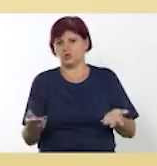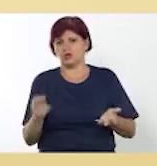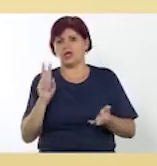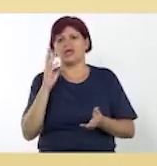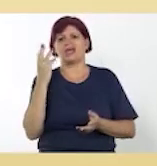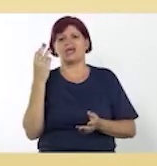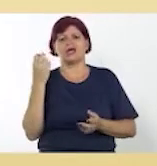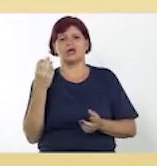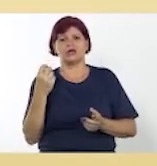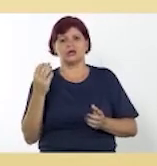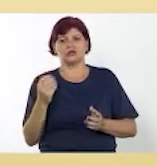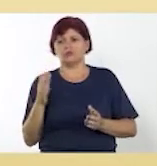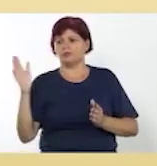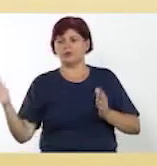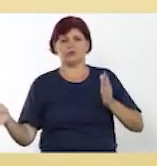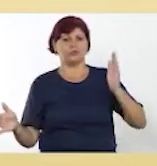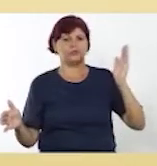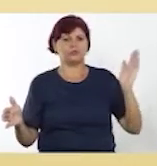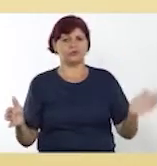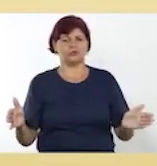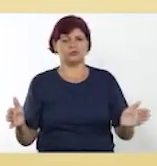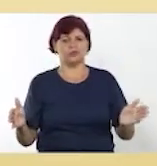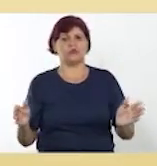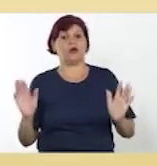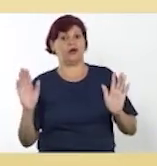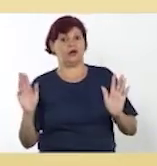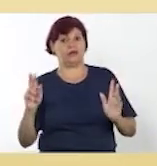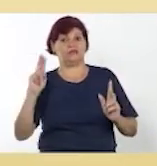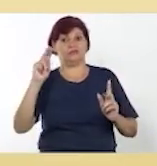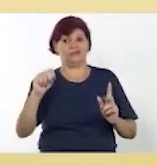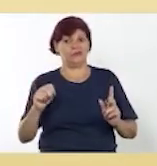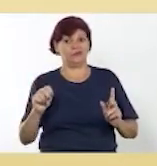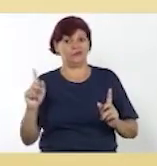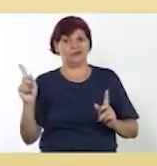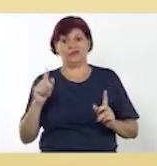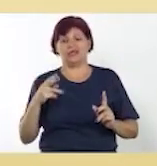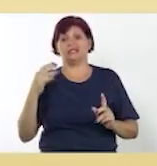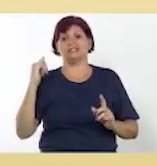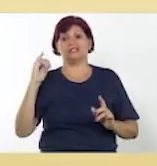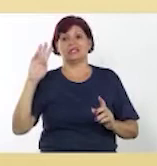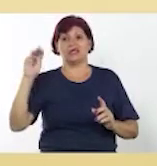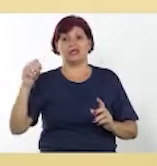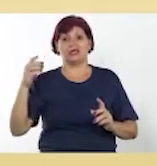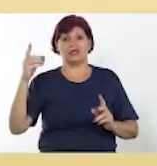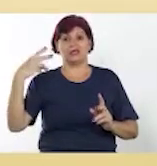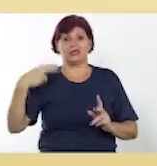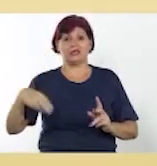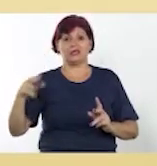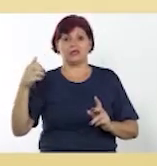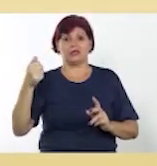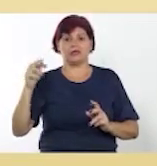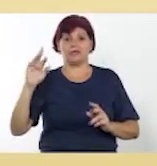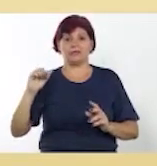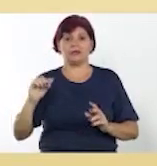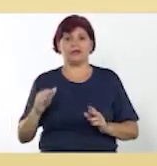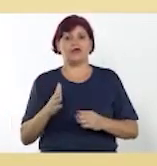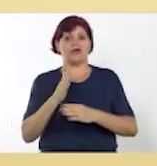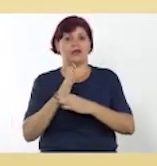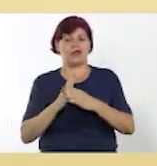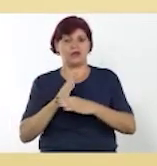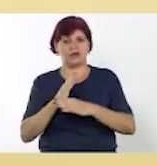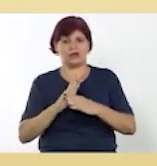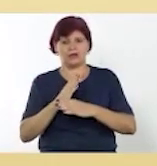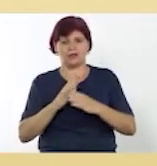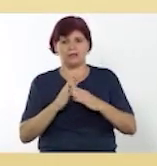es el valor que equidista de los extremos si el valor de n es impar y es la